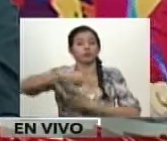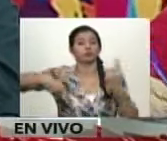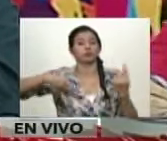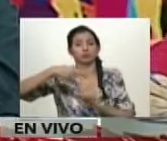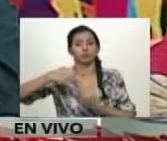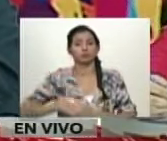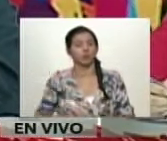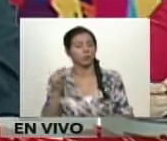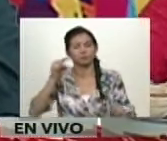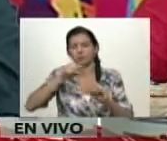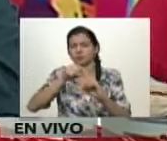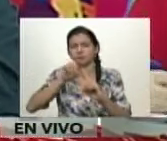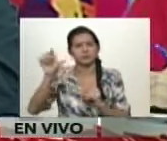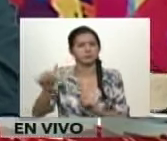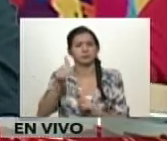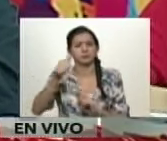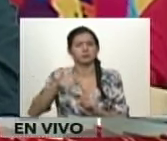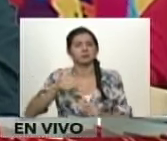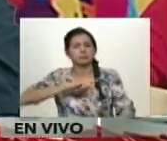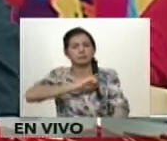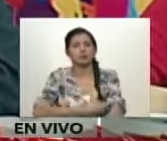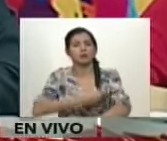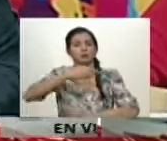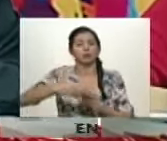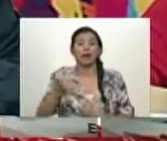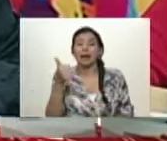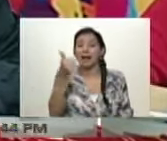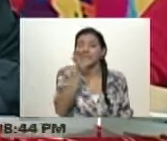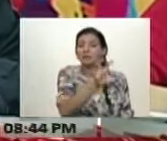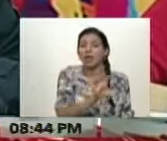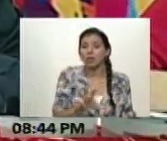Ese es el objetivo, fortalecer la revolución en cada estado.